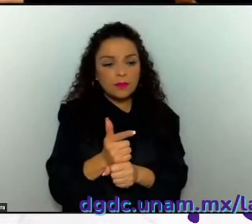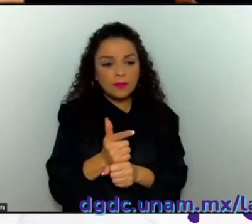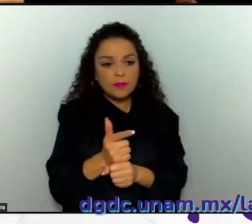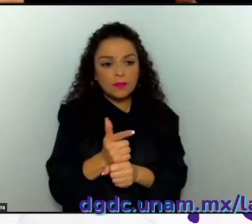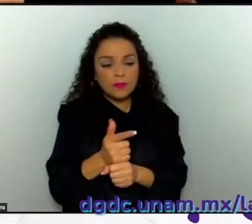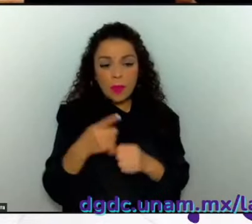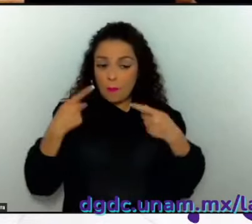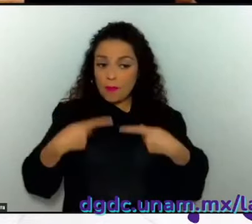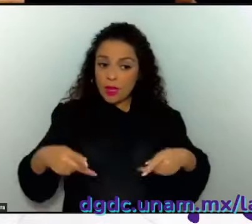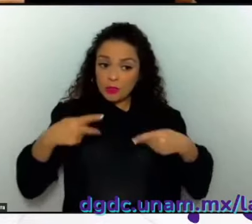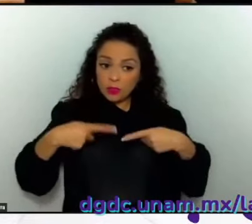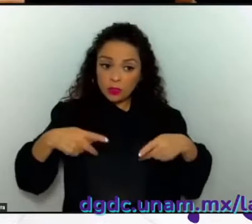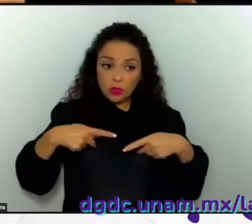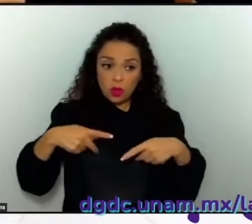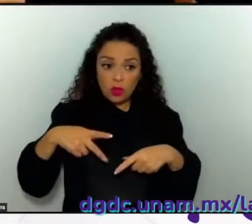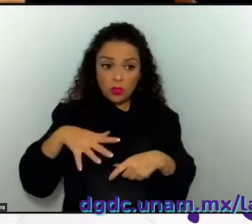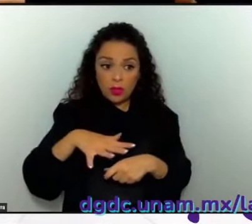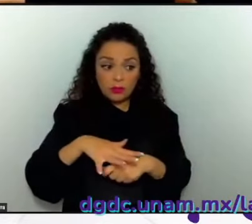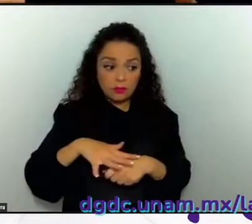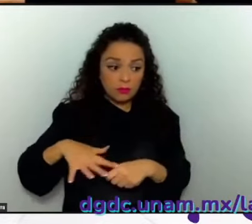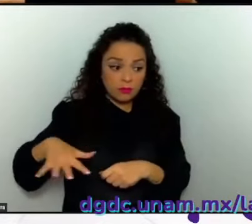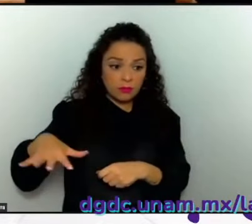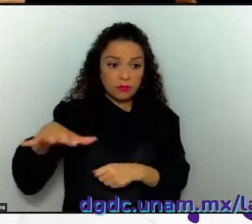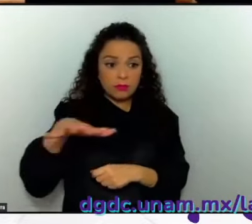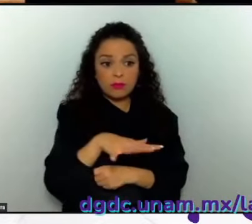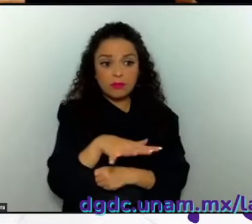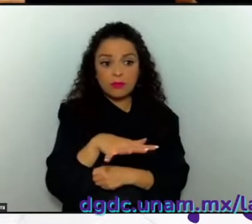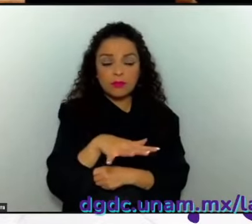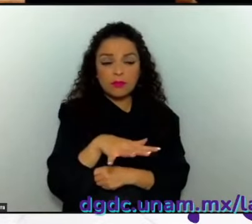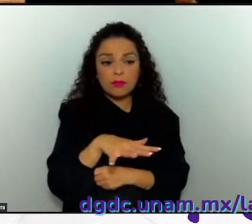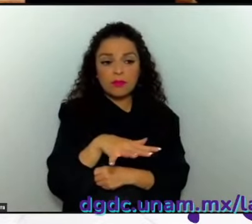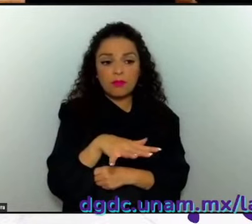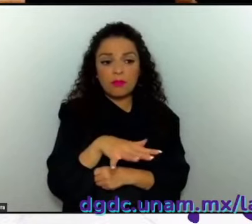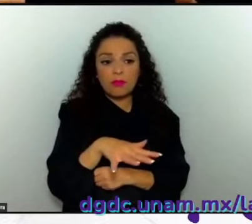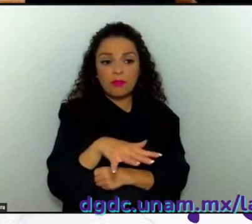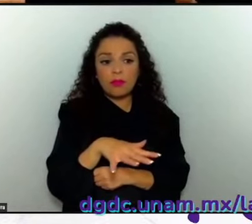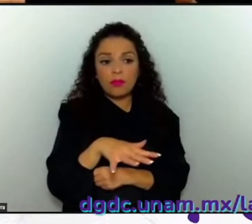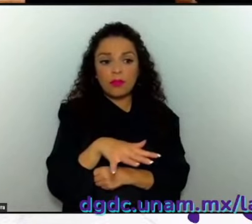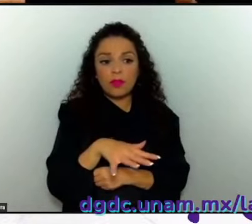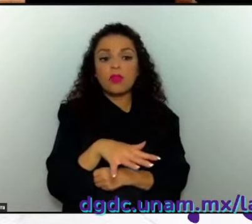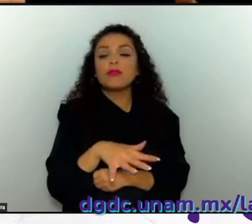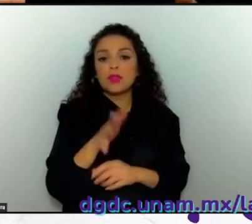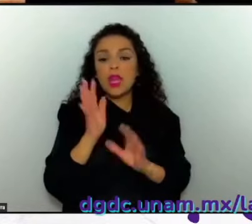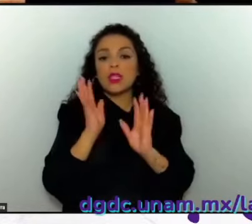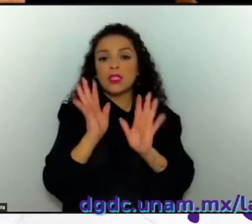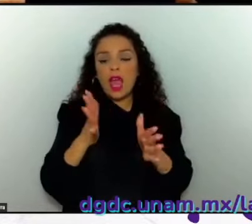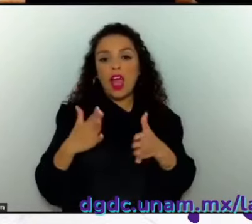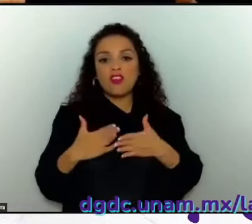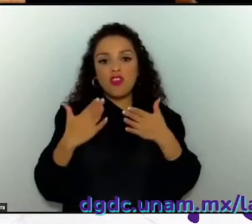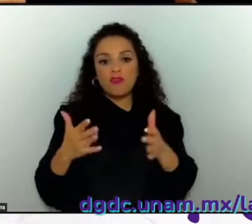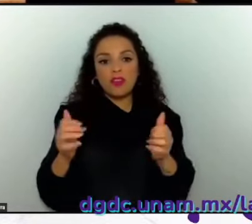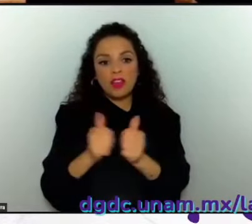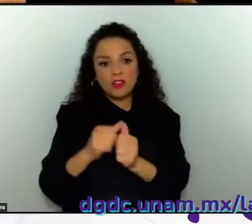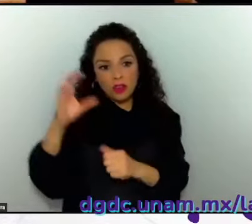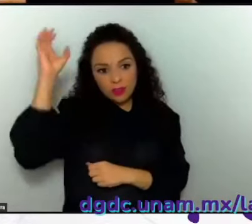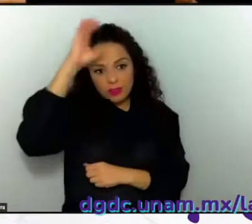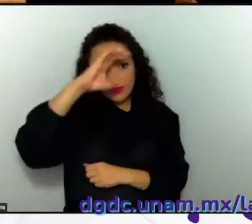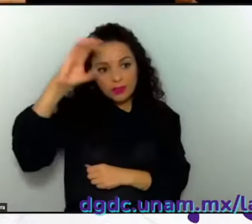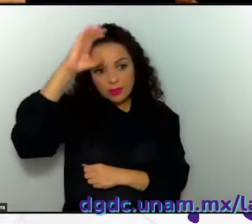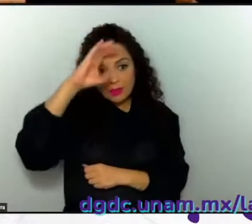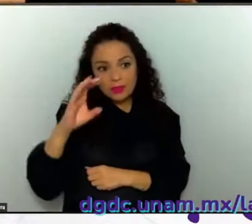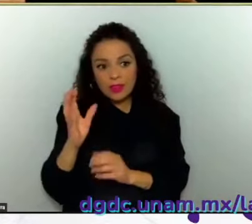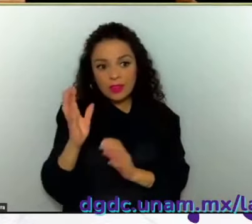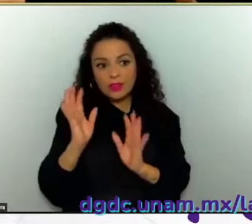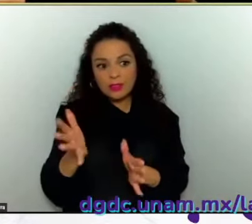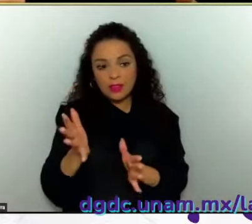la gente se ha comportado cívicamente, ha habido mucha credibilidad en la ciencia, al final se ha vacunado la mayor porcentaje de la